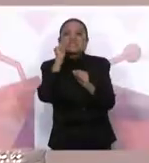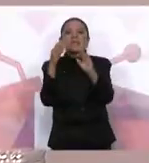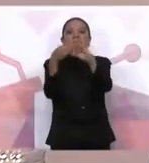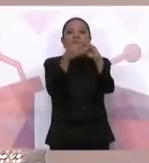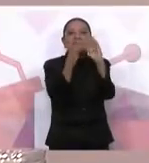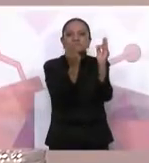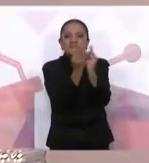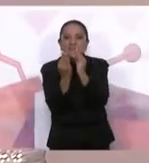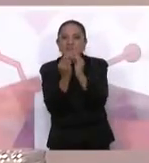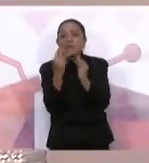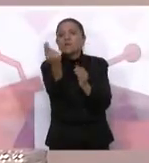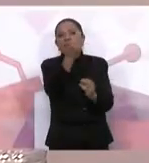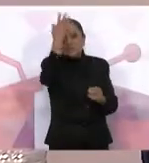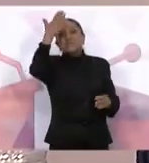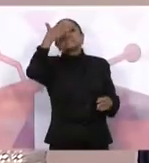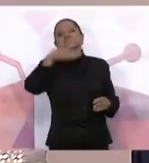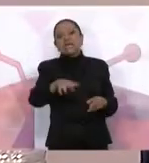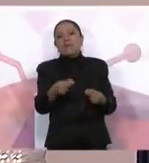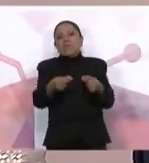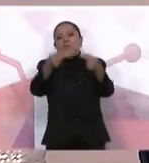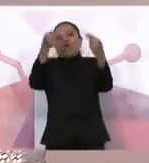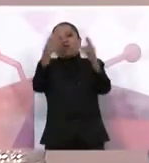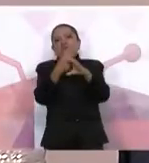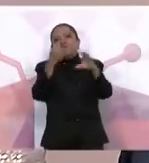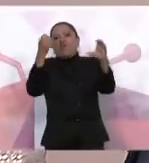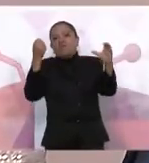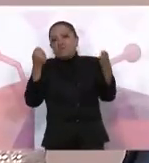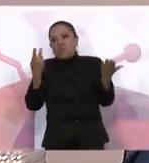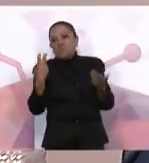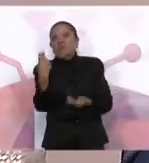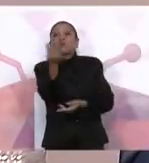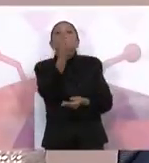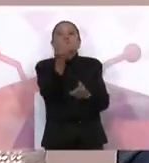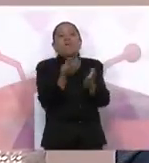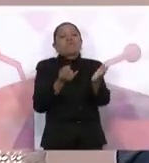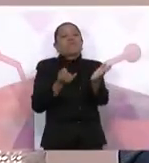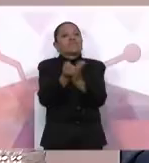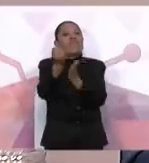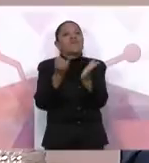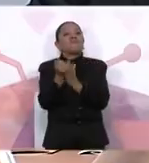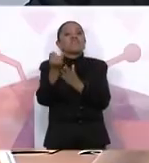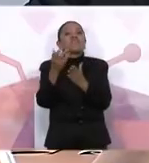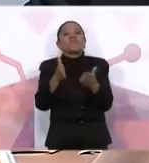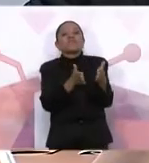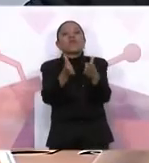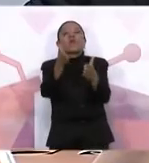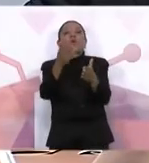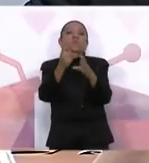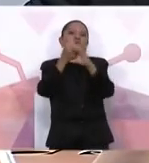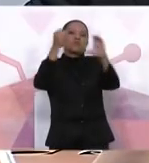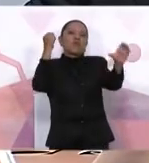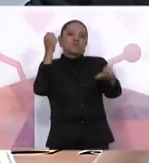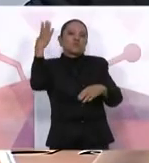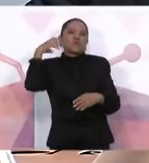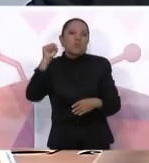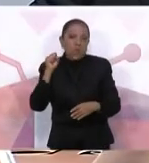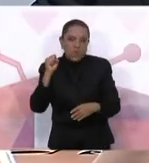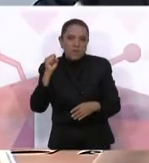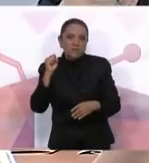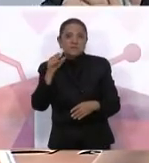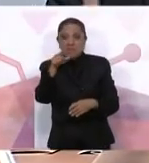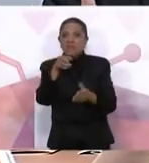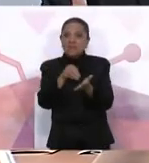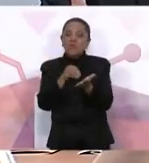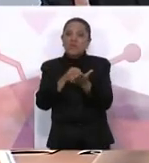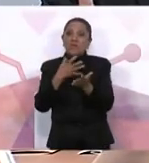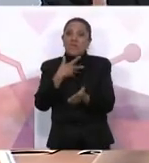que saben el negocio del transporte y son los que tienen que definir el rumbo del transporte en morelos le quedan siete segundos todavía doctor caballero